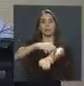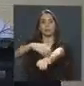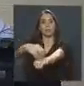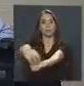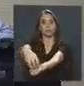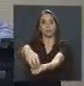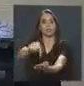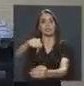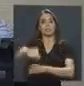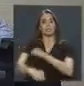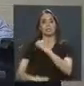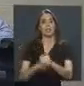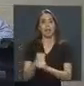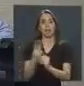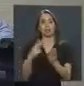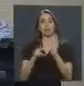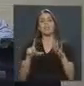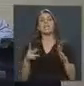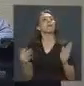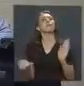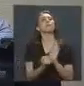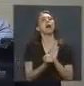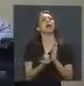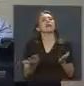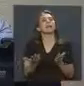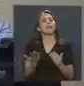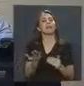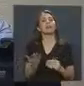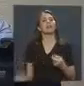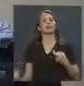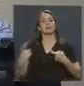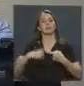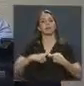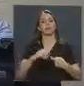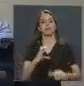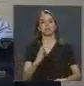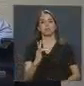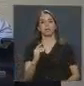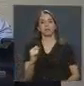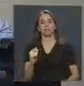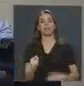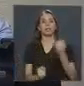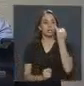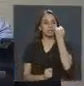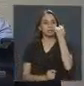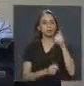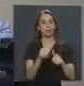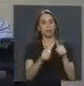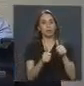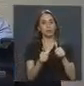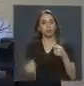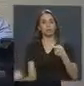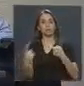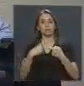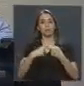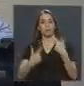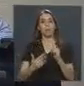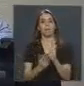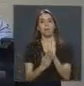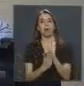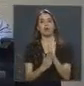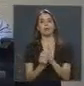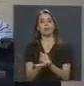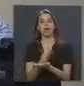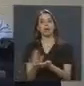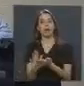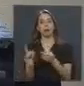que marcará este año 2017 es el ingreso de los centros de formación técnica y los institutos profesionales a la política de gratuidad, con lo que